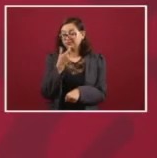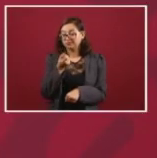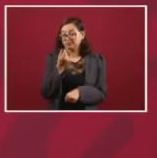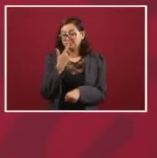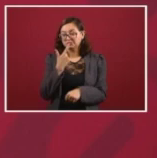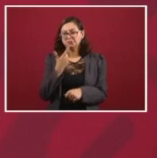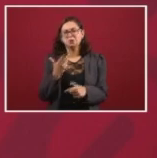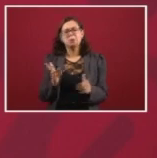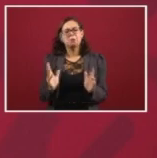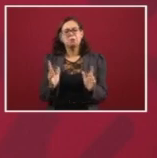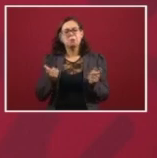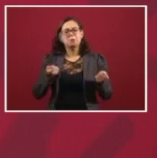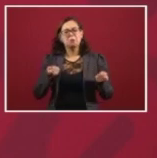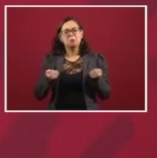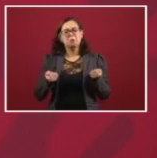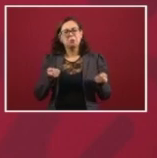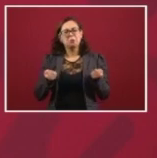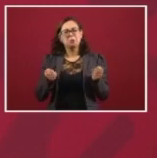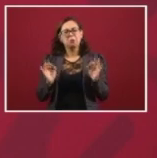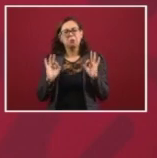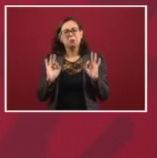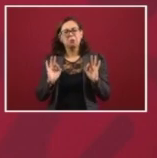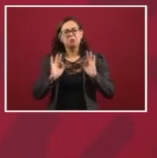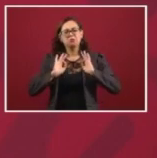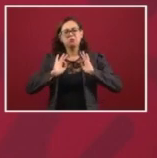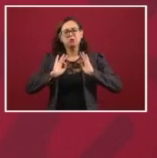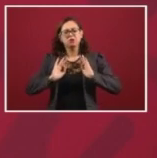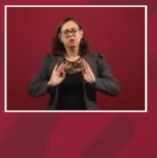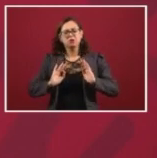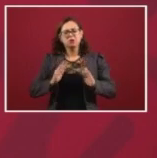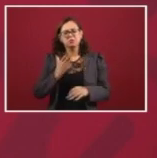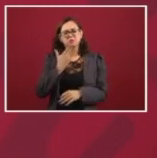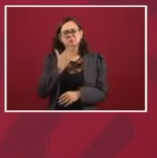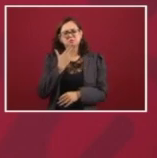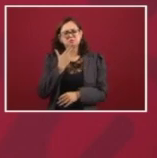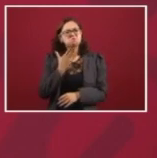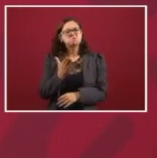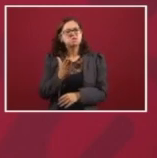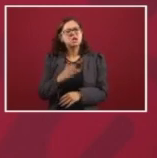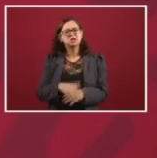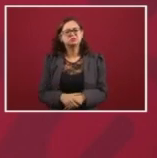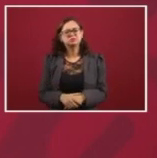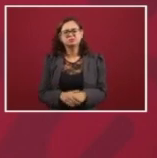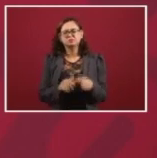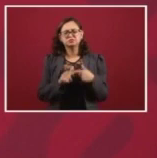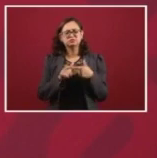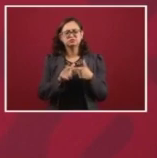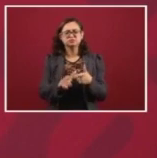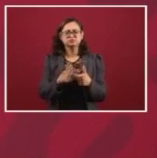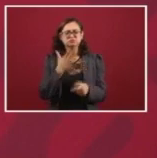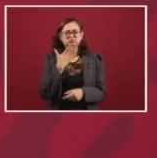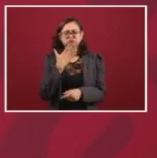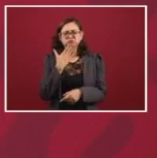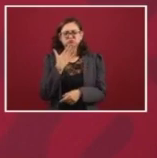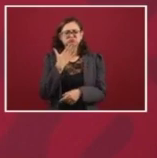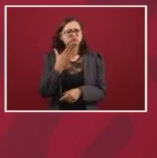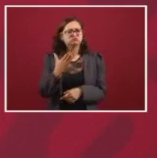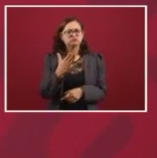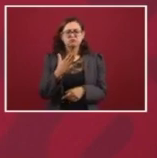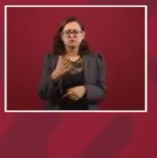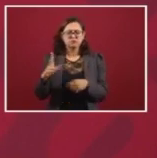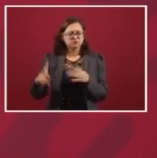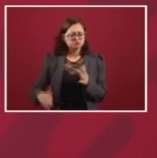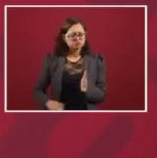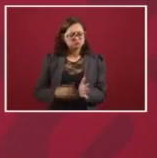para estar tranquilo, pues es uno bien. Vuelve uno